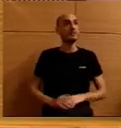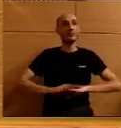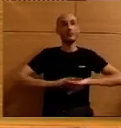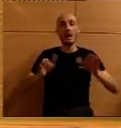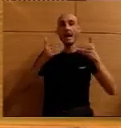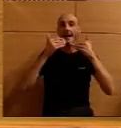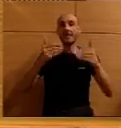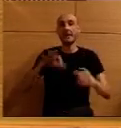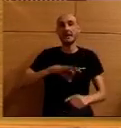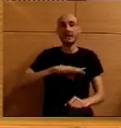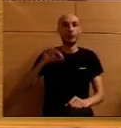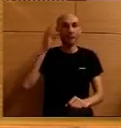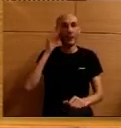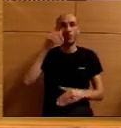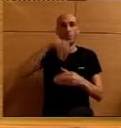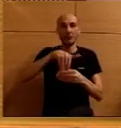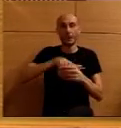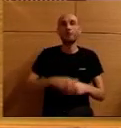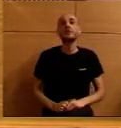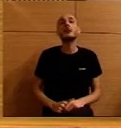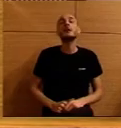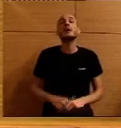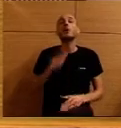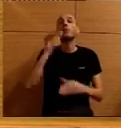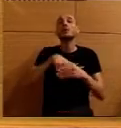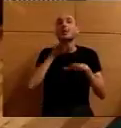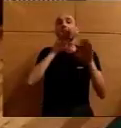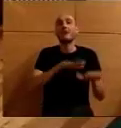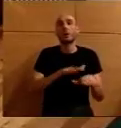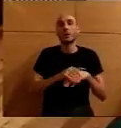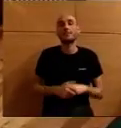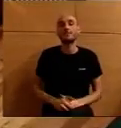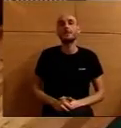Gracias, señora diputada. Pasemos a la votación. ¿Vots a favor de la proposición?